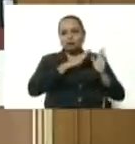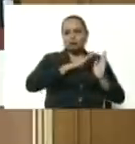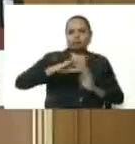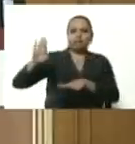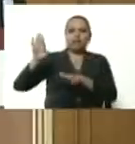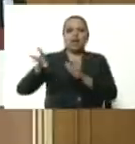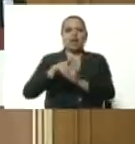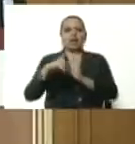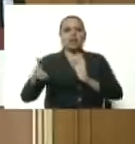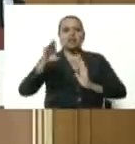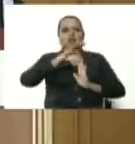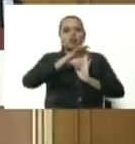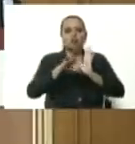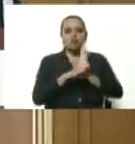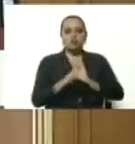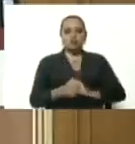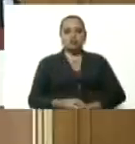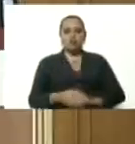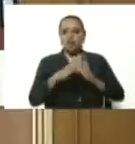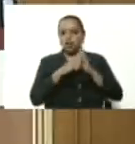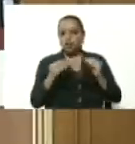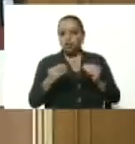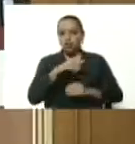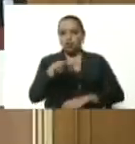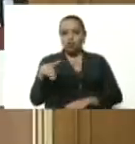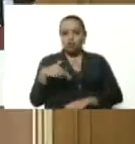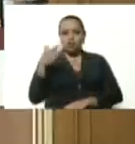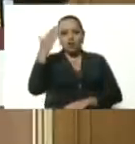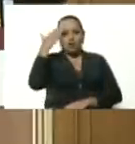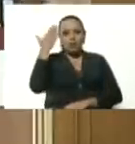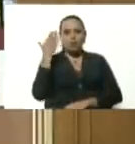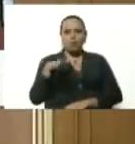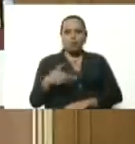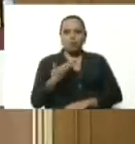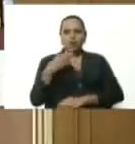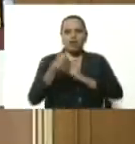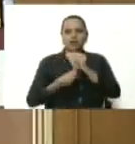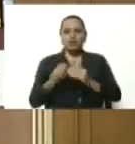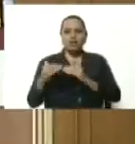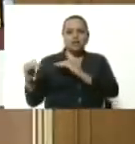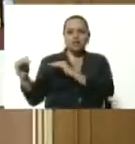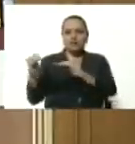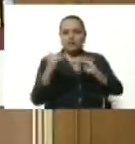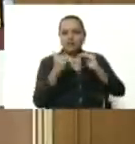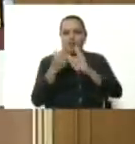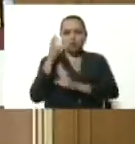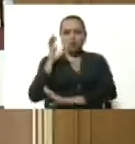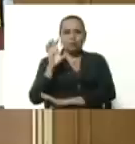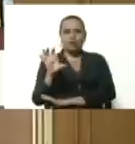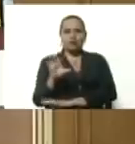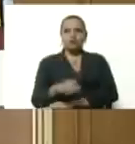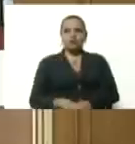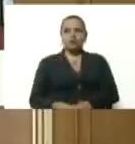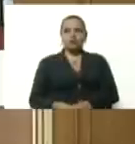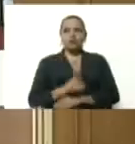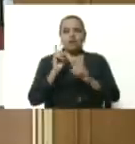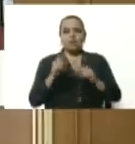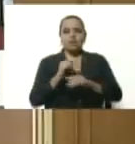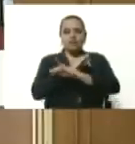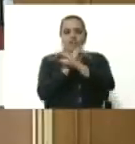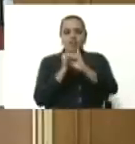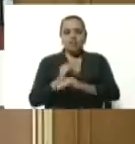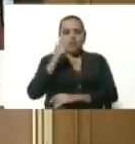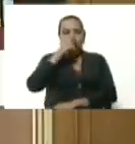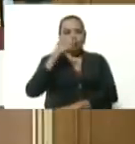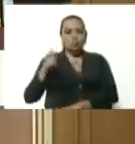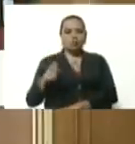a las constituciones y todo lo que nosotros sabemos que es lo que puede dar estabilidad a un país y por ende felicidad a un